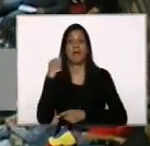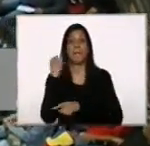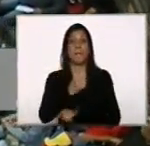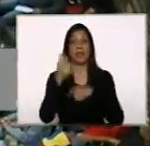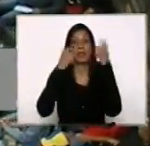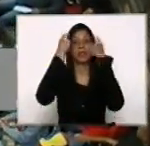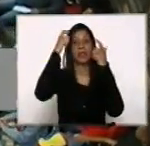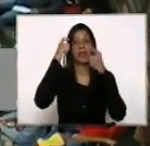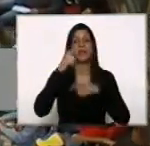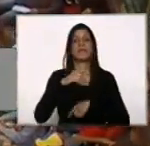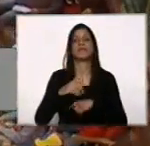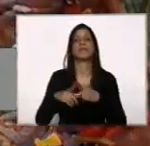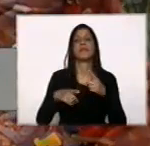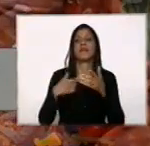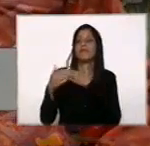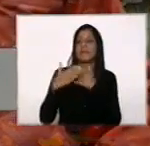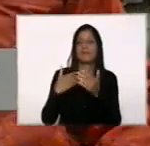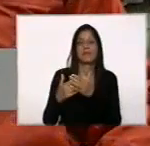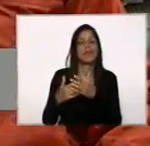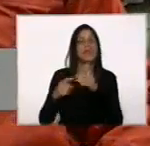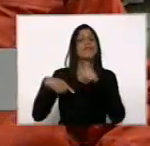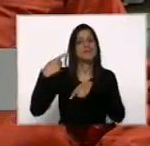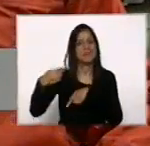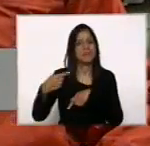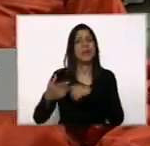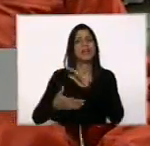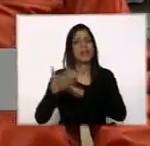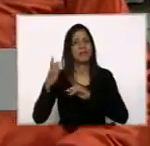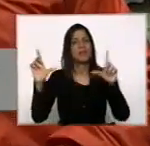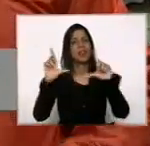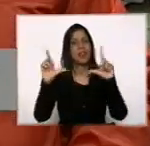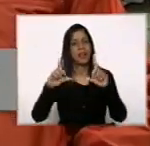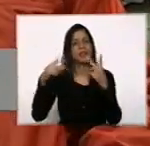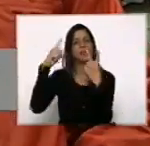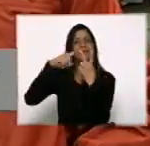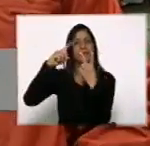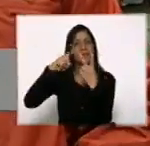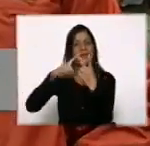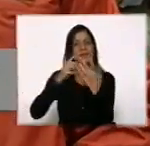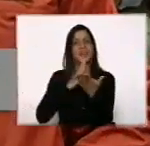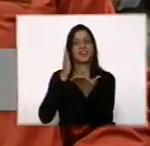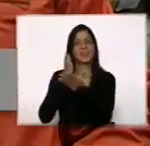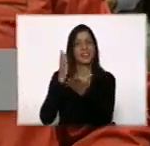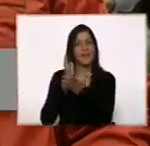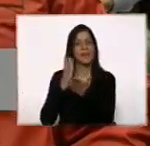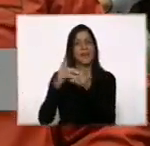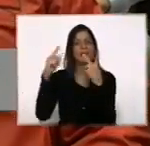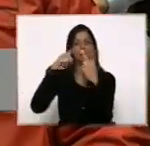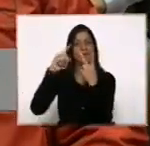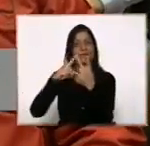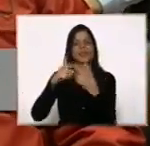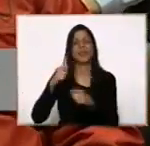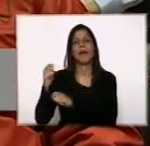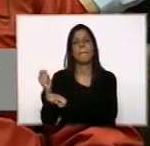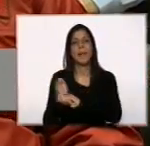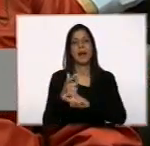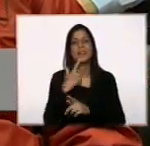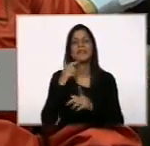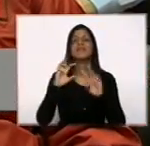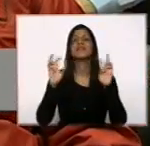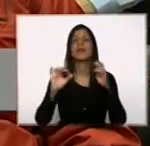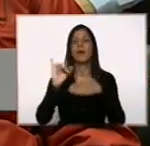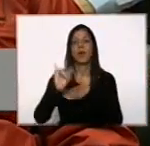no sé dónde es, pero vamos a ir mañana al Mazo a bailar la tongolele, la cosa ahí, la parranda, que siempre se baila ahí en el Mazo. Entonces,